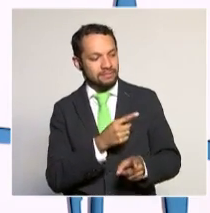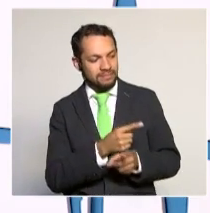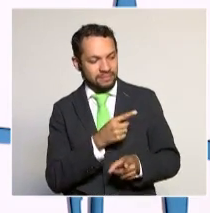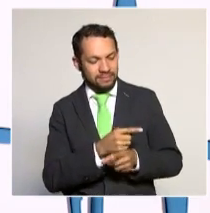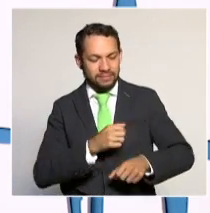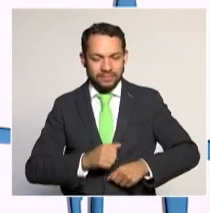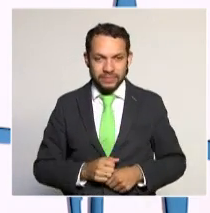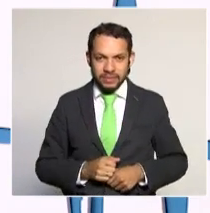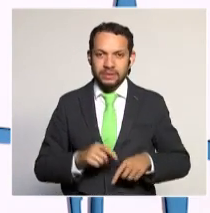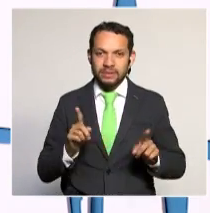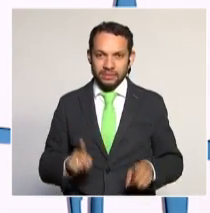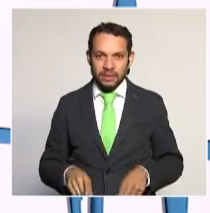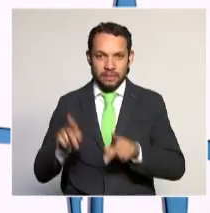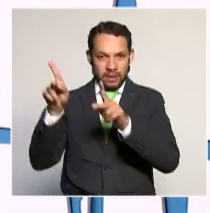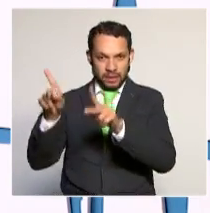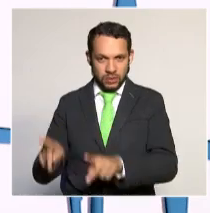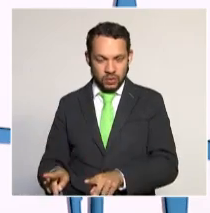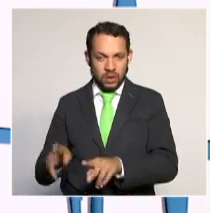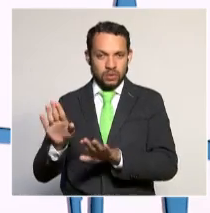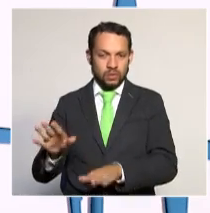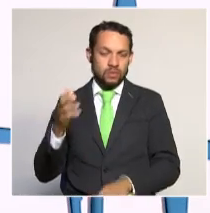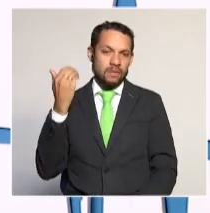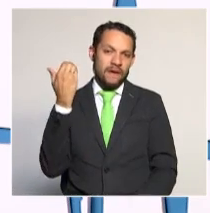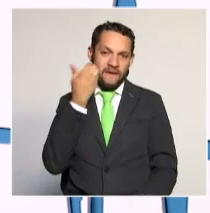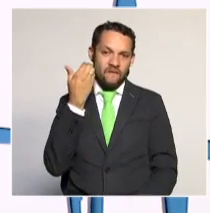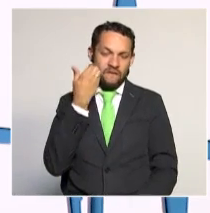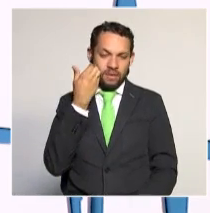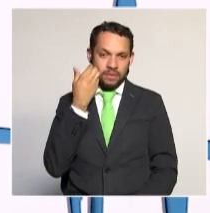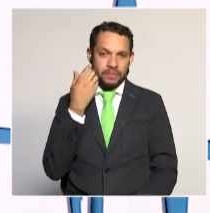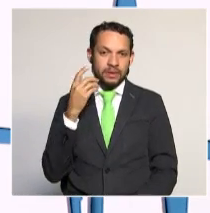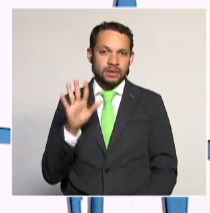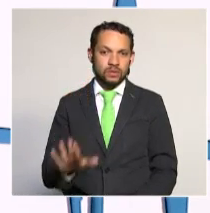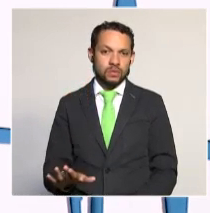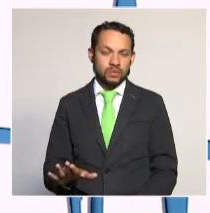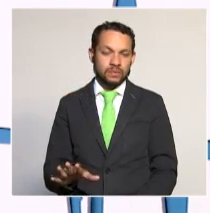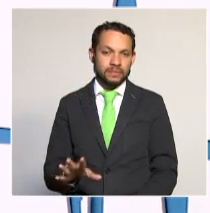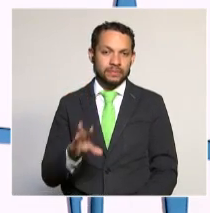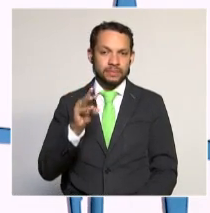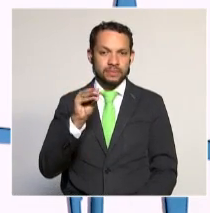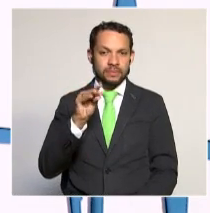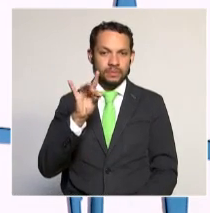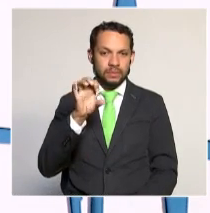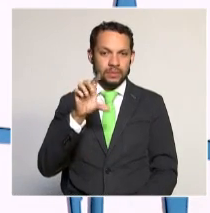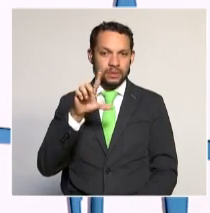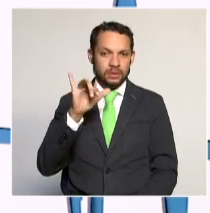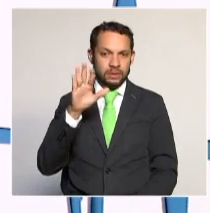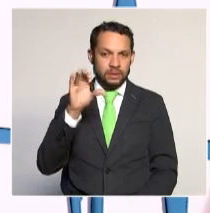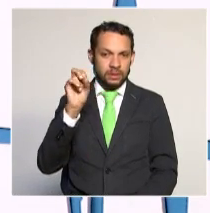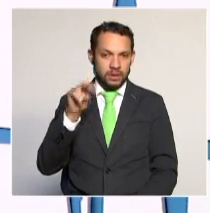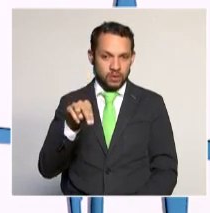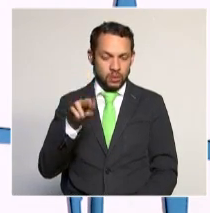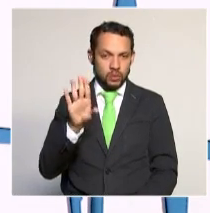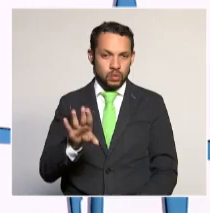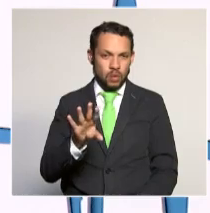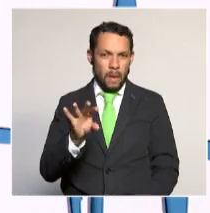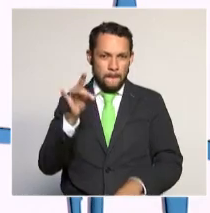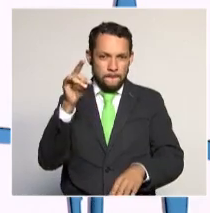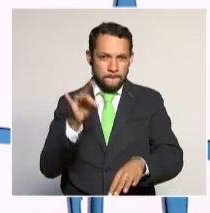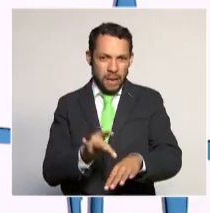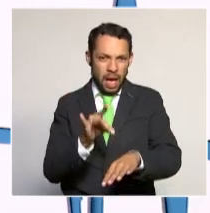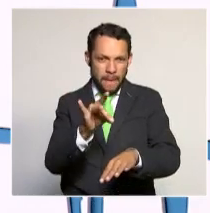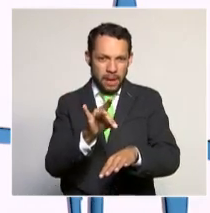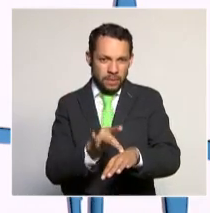los pacientes con este tipo de patología de Alzheimer es terapias de quelación, que es un tratamiento que se ha utilizado